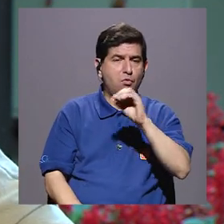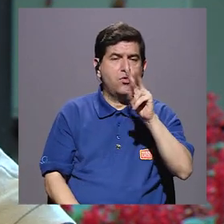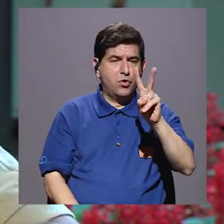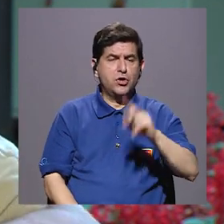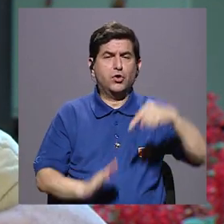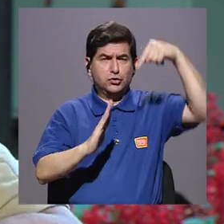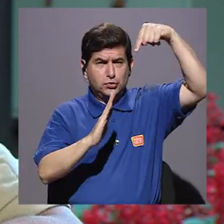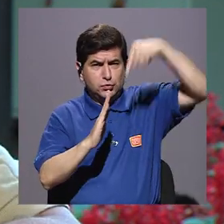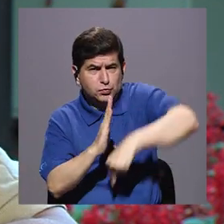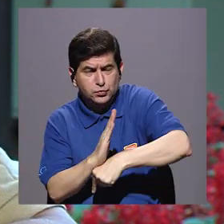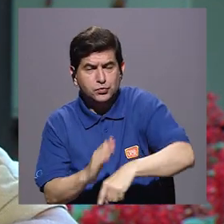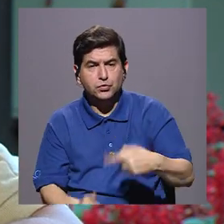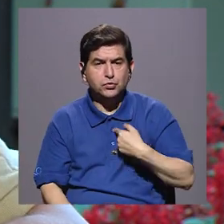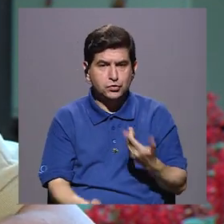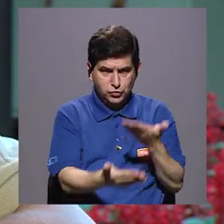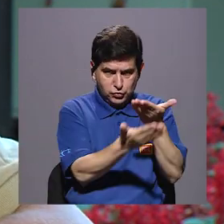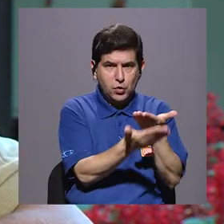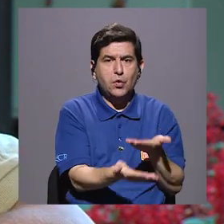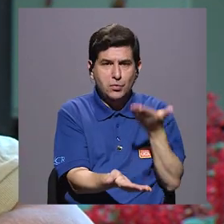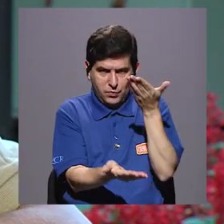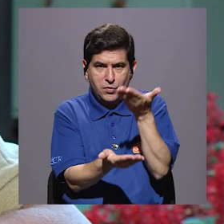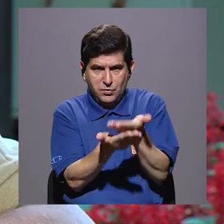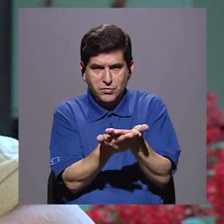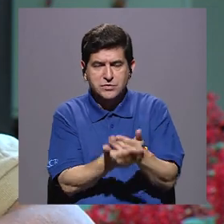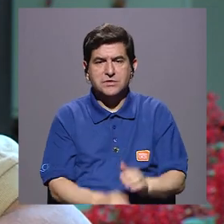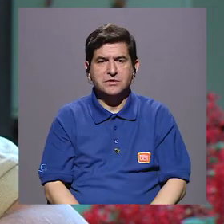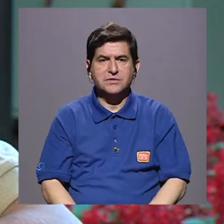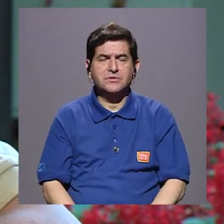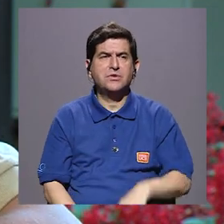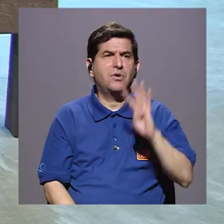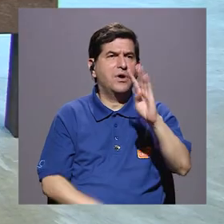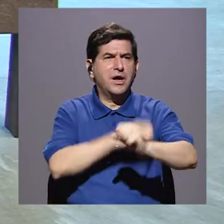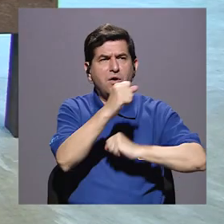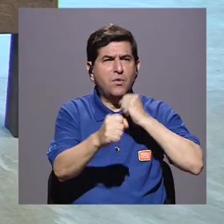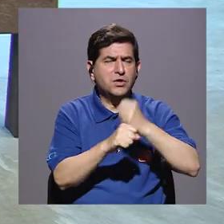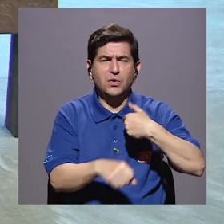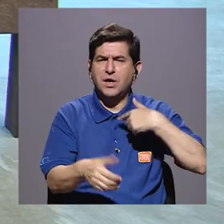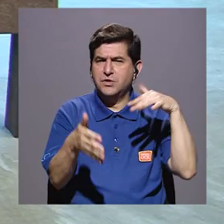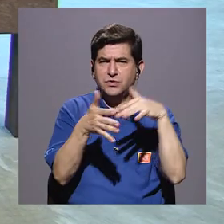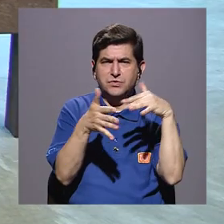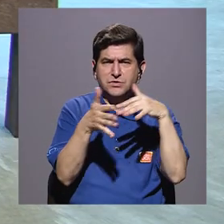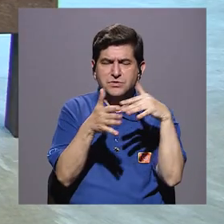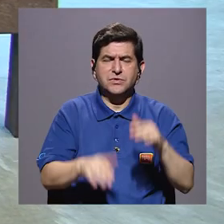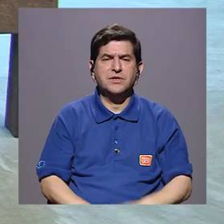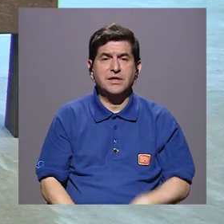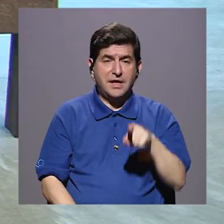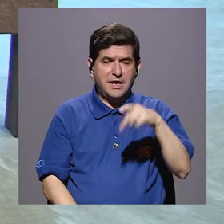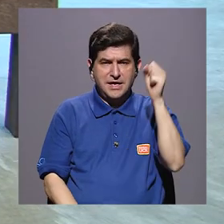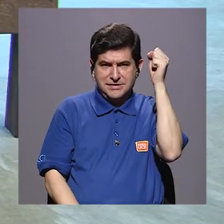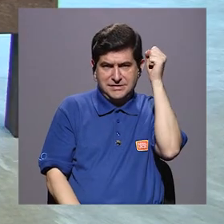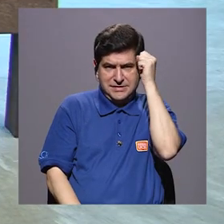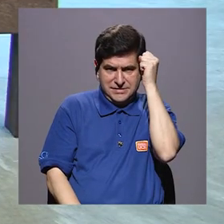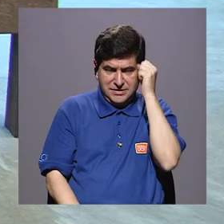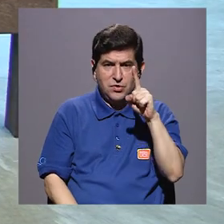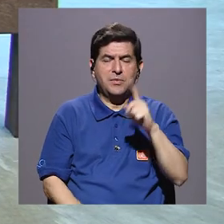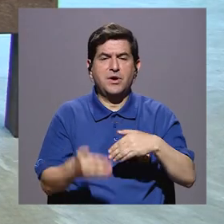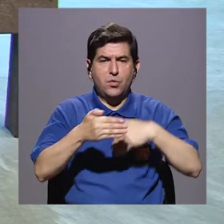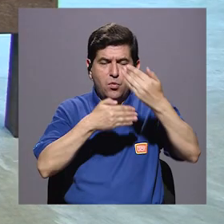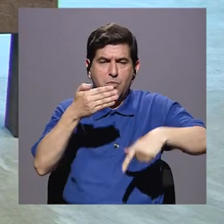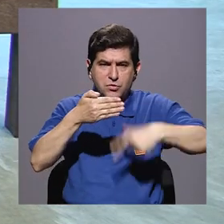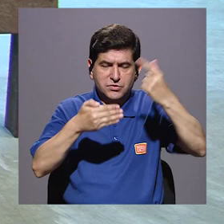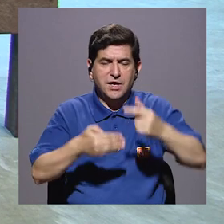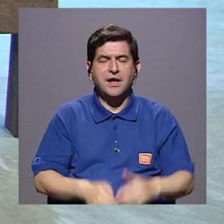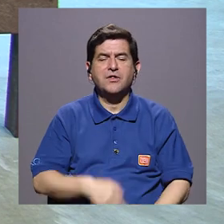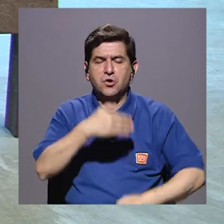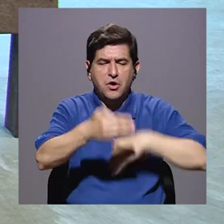2. Estos puntos de corte yo los propuse en todo este periodo, 4 años que he estado estudiando este síndrome en posgrado. Entonces, ahí está en